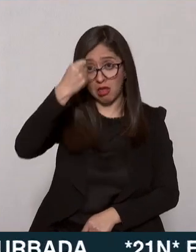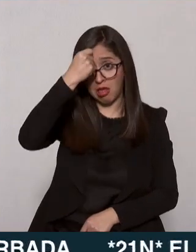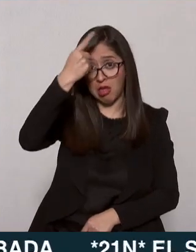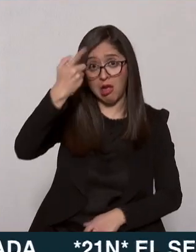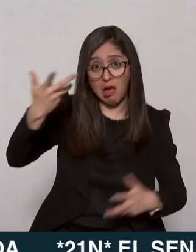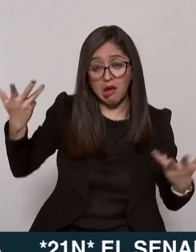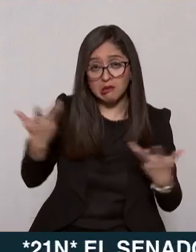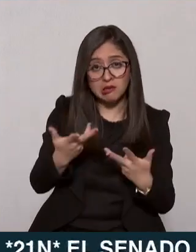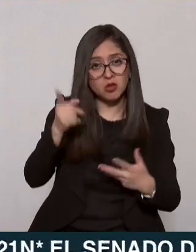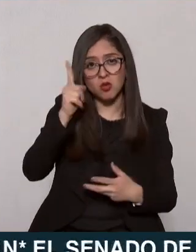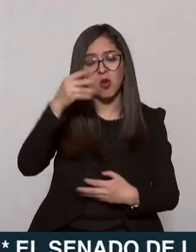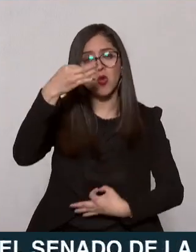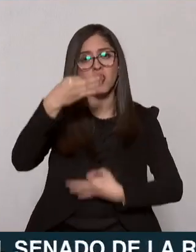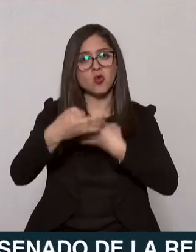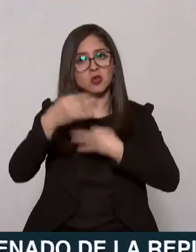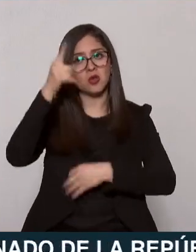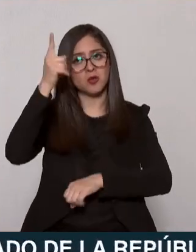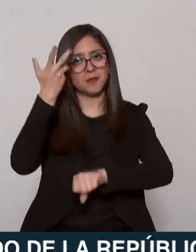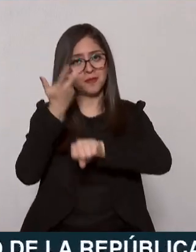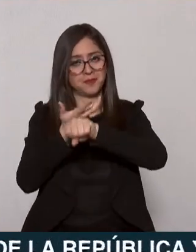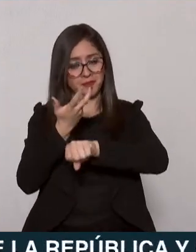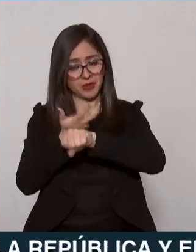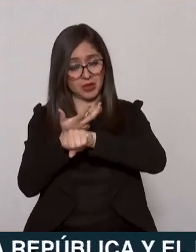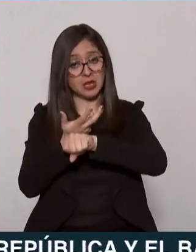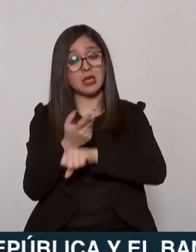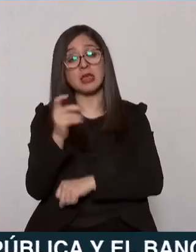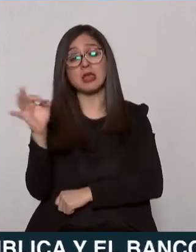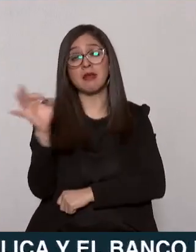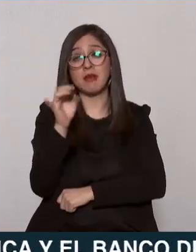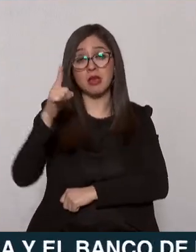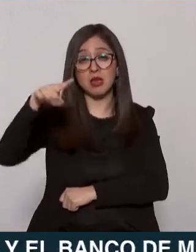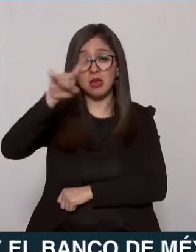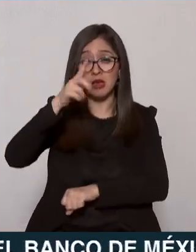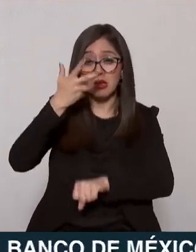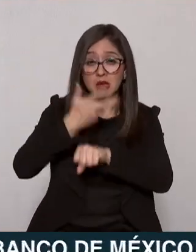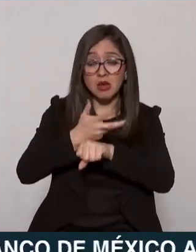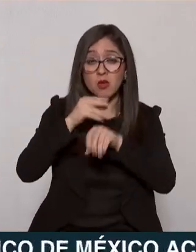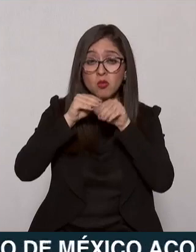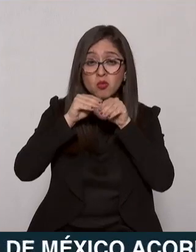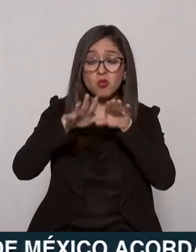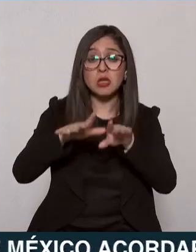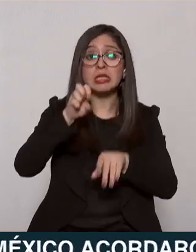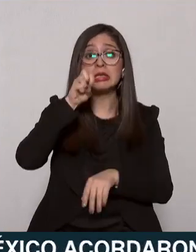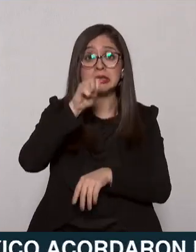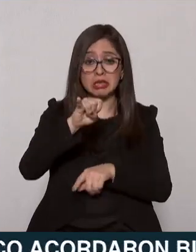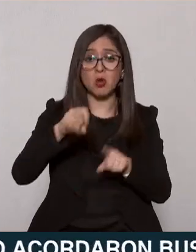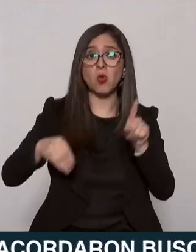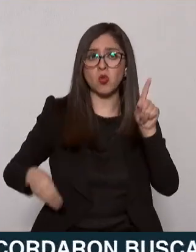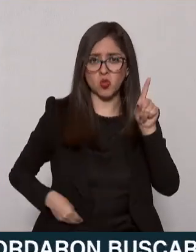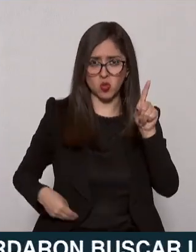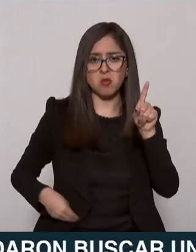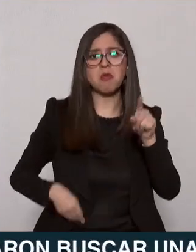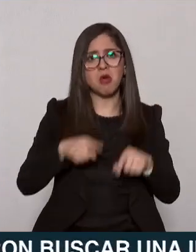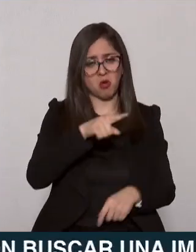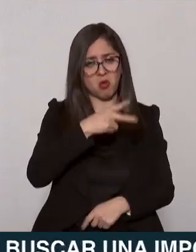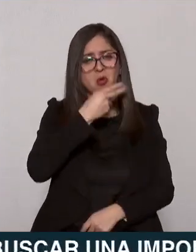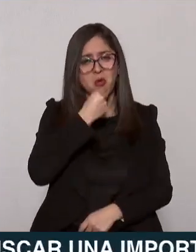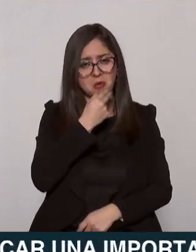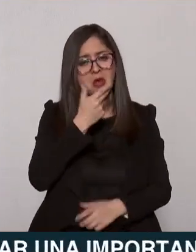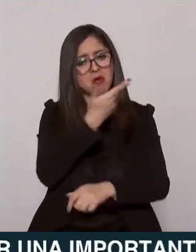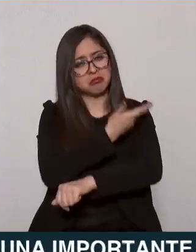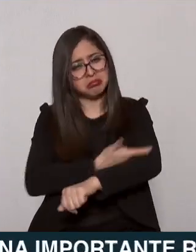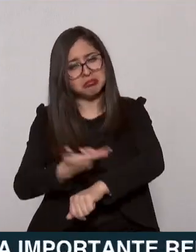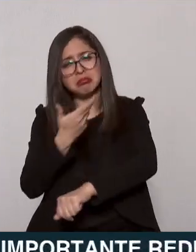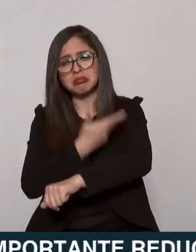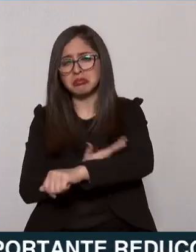va a llevar en Estados Unidos. Si en Estados Unidos lo declaran culpable después de todos los procedimientos, una